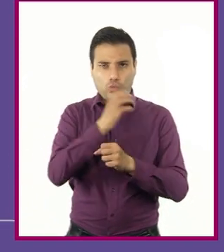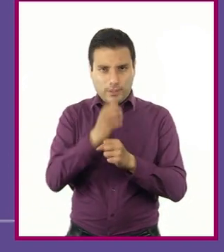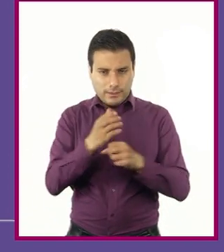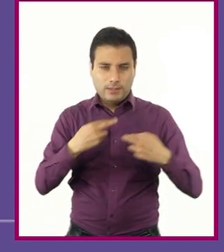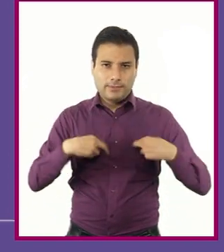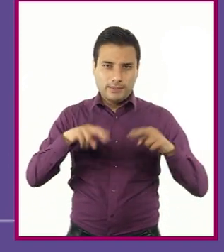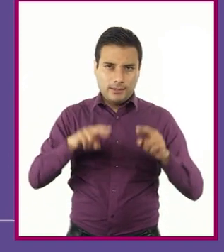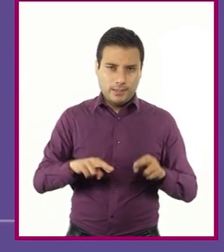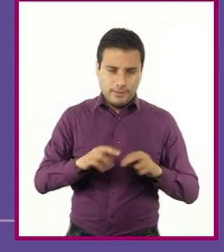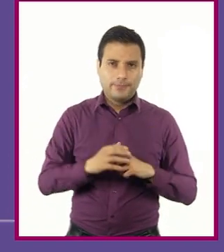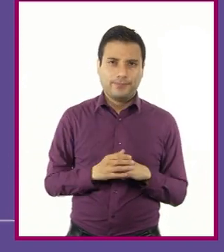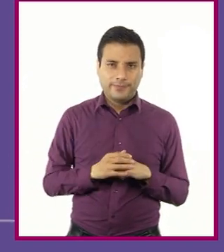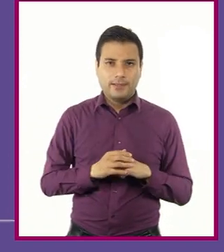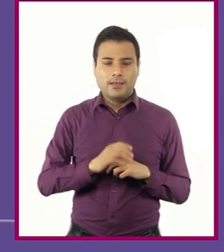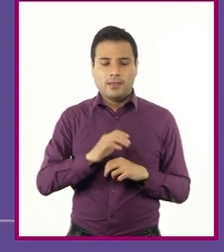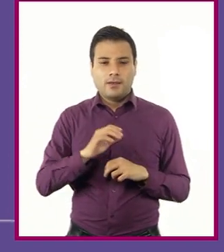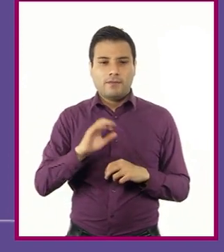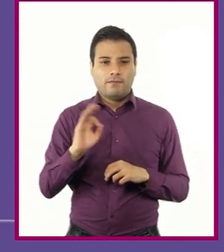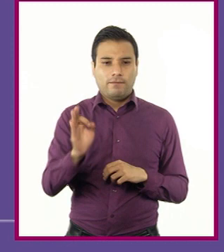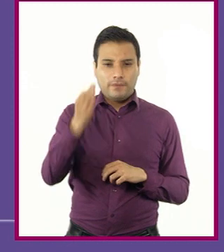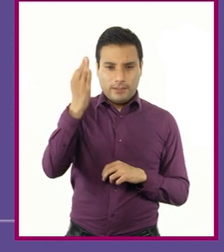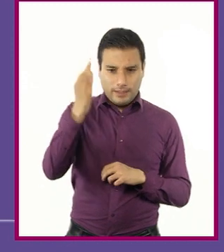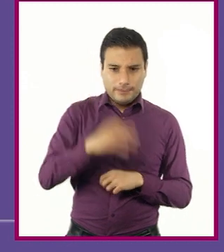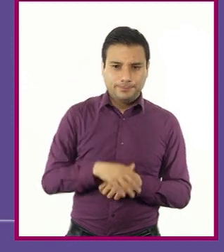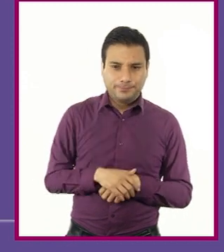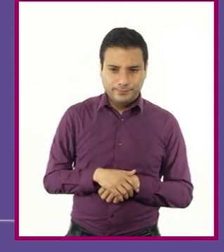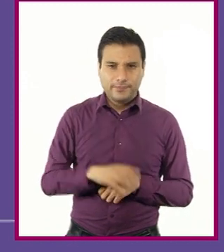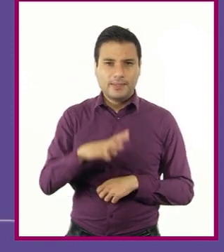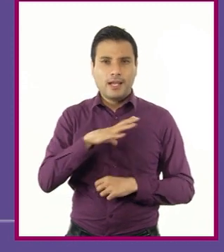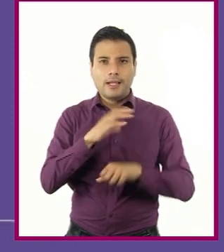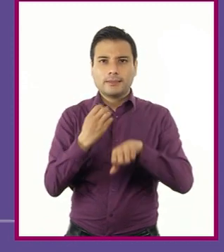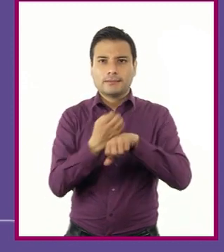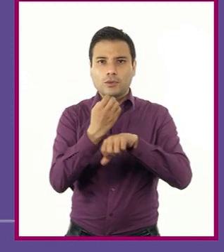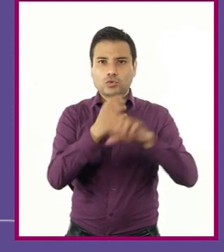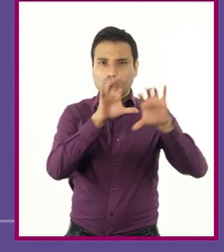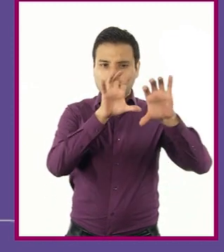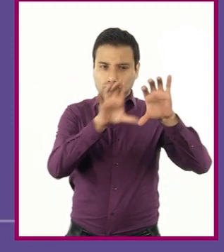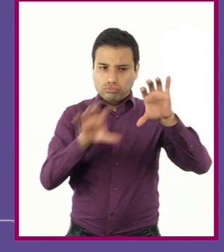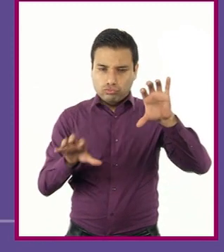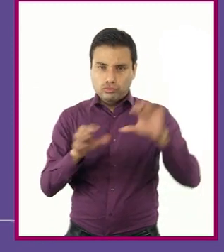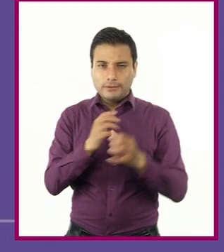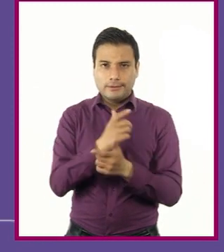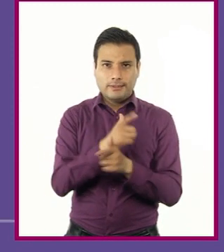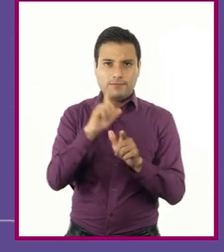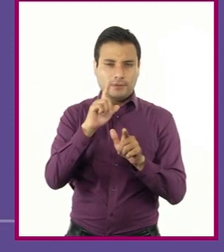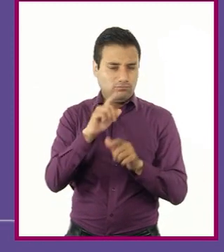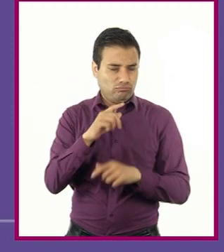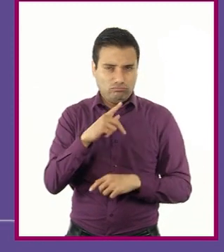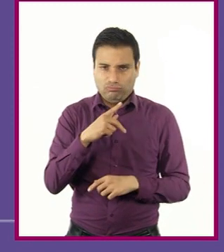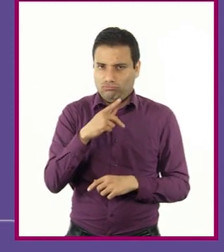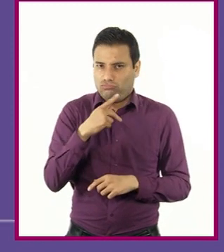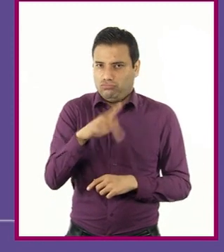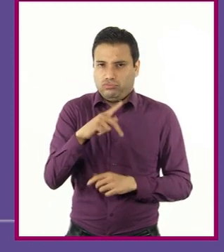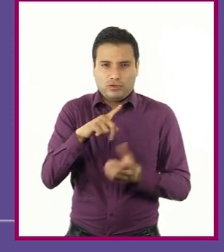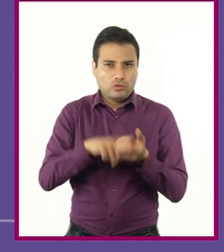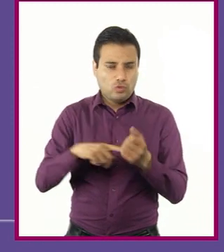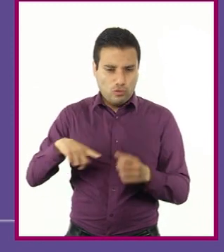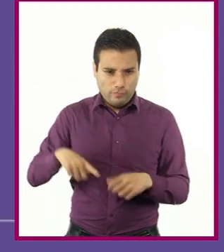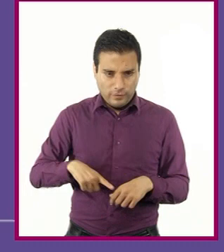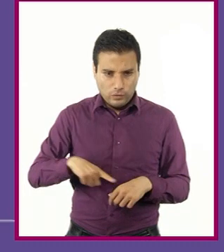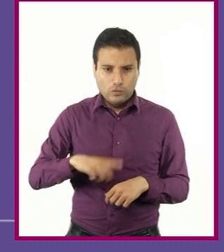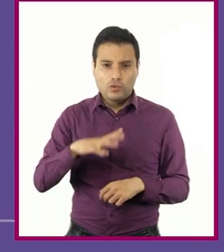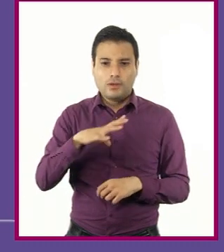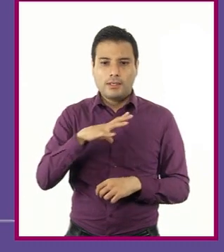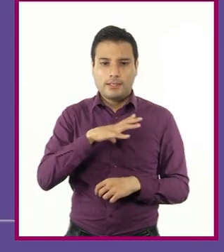democrática, laica, federal, compuesta de estados libres y soberanos en todo lo concerniente a su régimen interior, y por la Ciudad